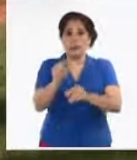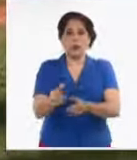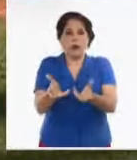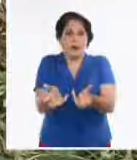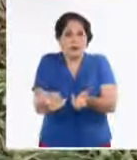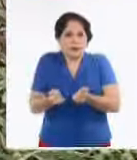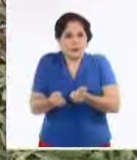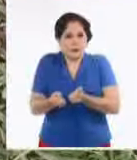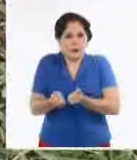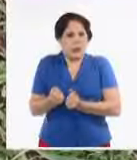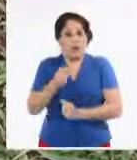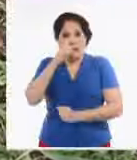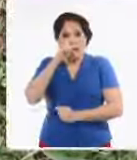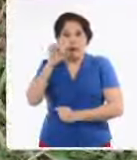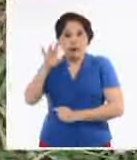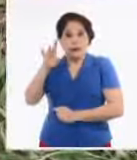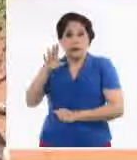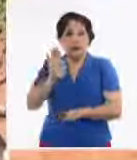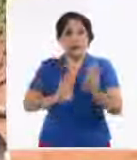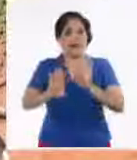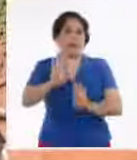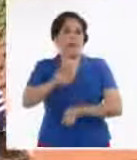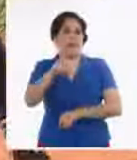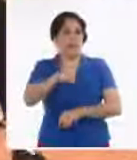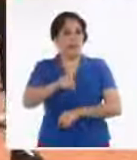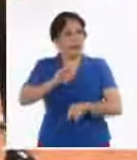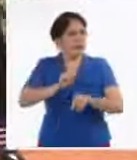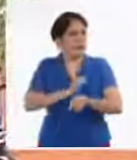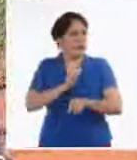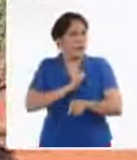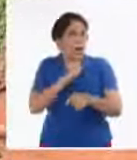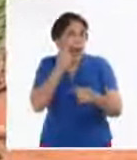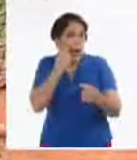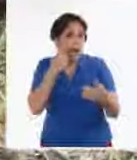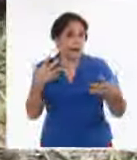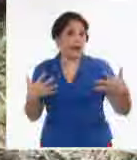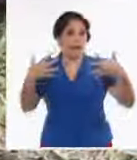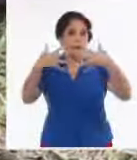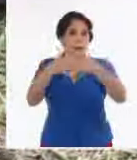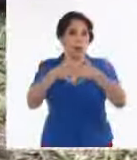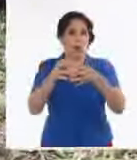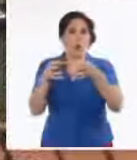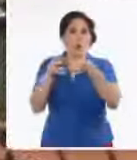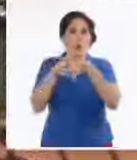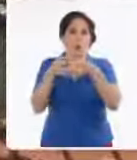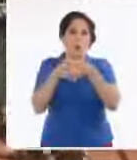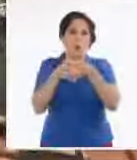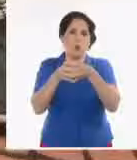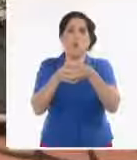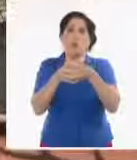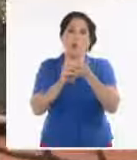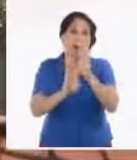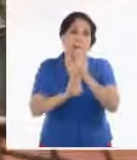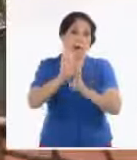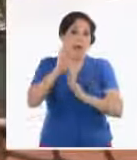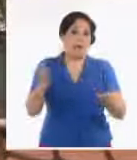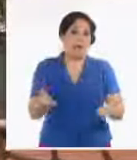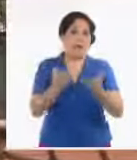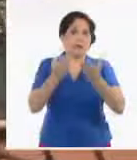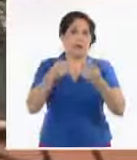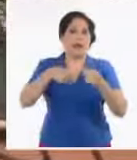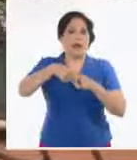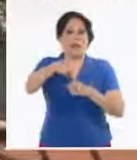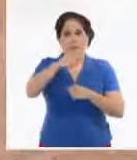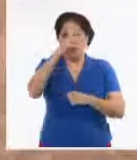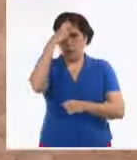cubano sub-15 trabajan la parte ofensiva en busca de la necesaria integralidad que les abra un espacio en la alineación regular en el Panamericano de